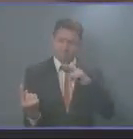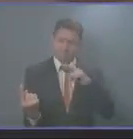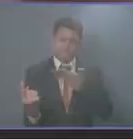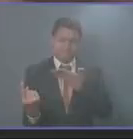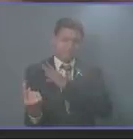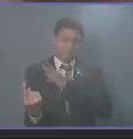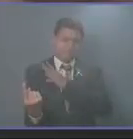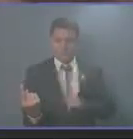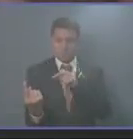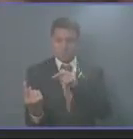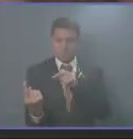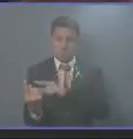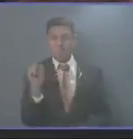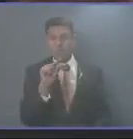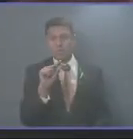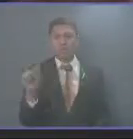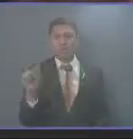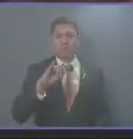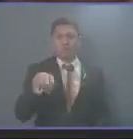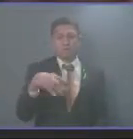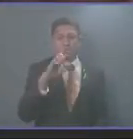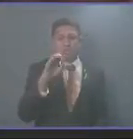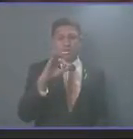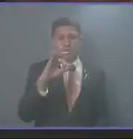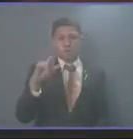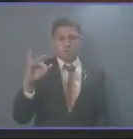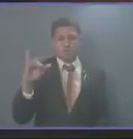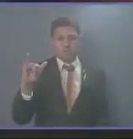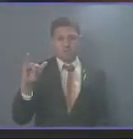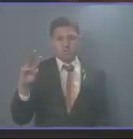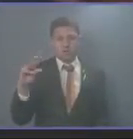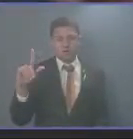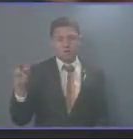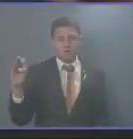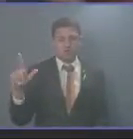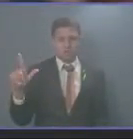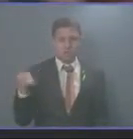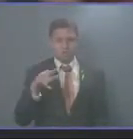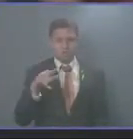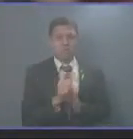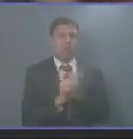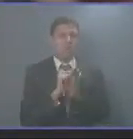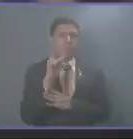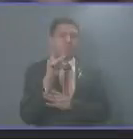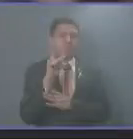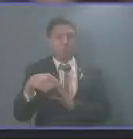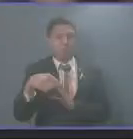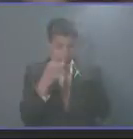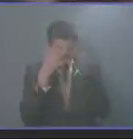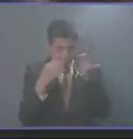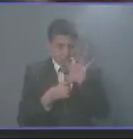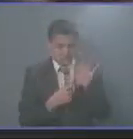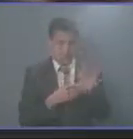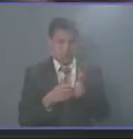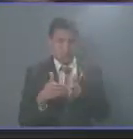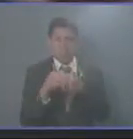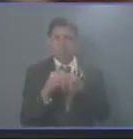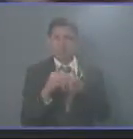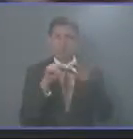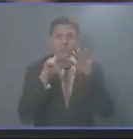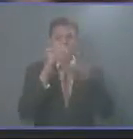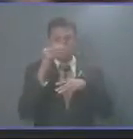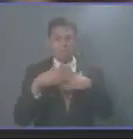en reconocimiento a los aportes brindados a la República y al pueblo salvadoreño. Artículo 2. El presente decreto entrará en